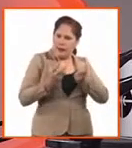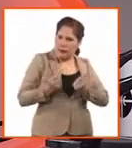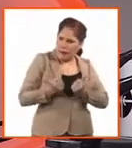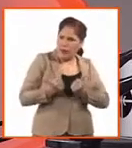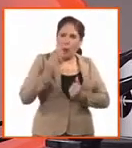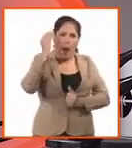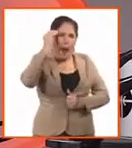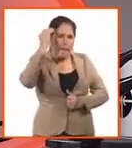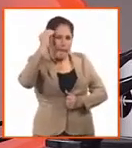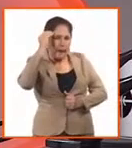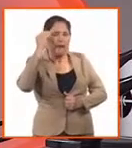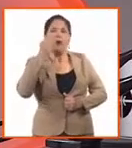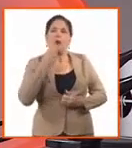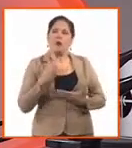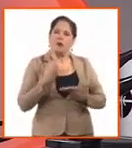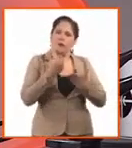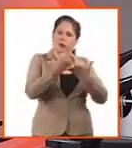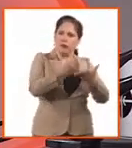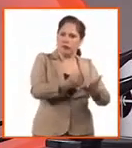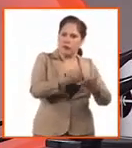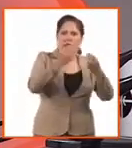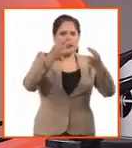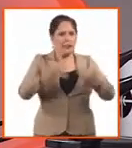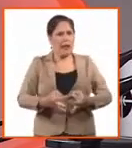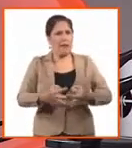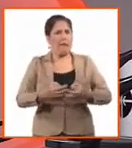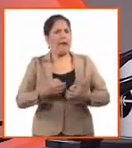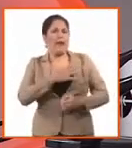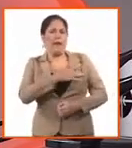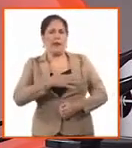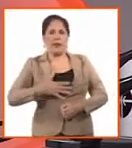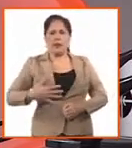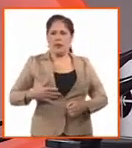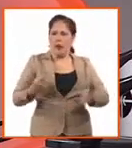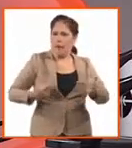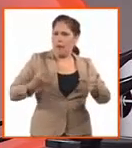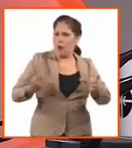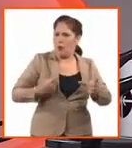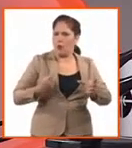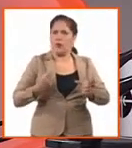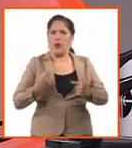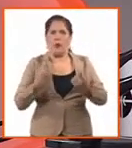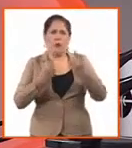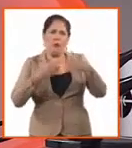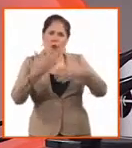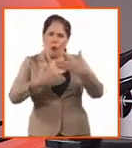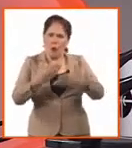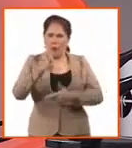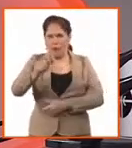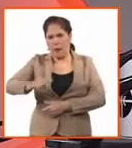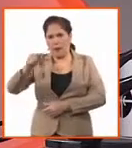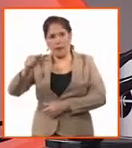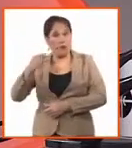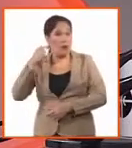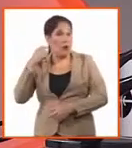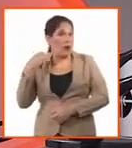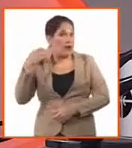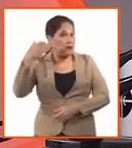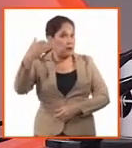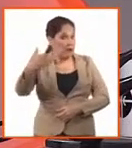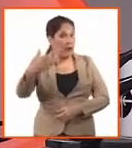mundo lo que nos pueda dar y siempre sensible a las luchas a las desgracias a las esperanzas de los pueblos oprimidos